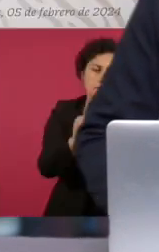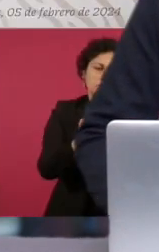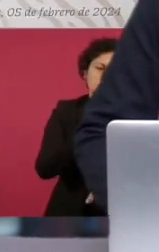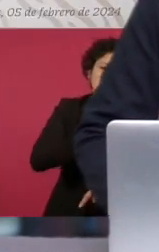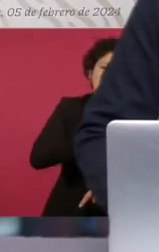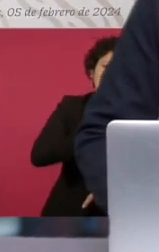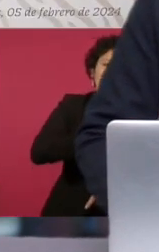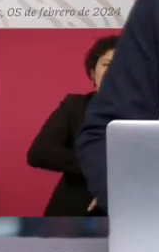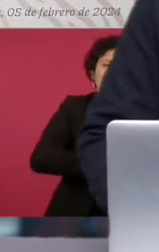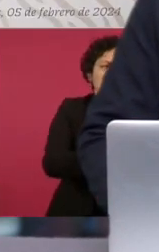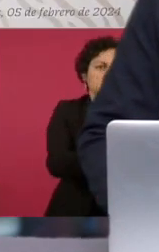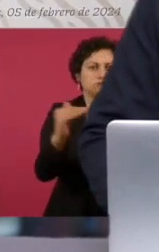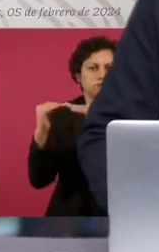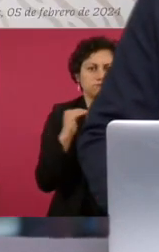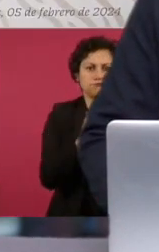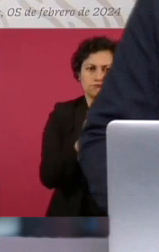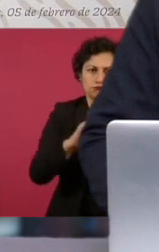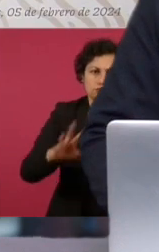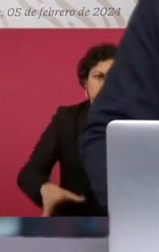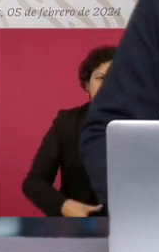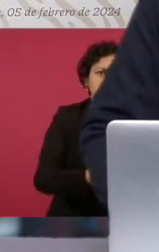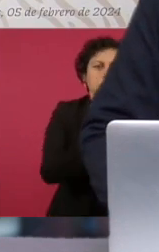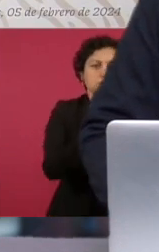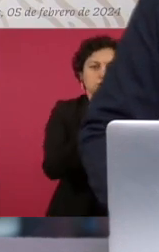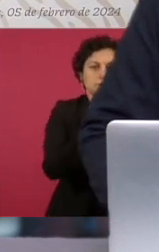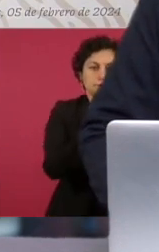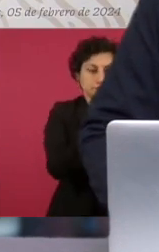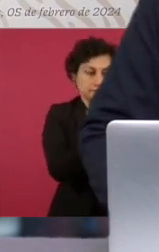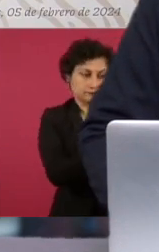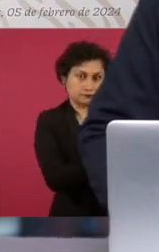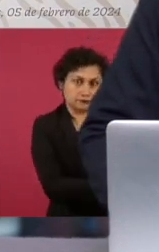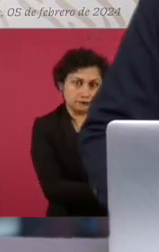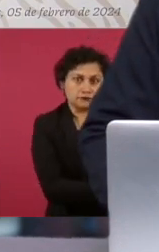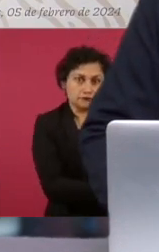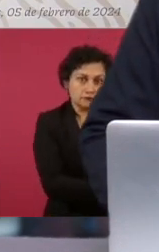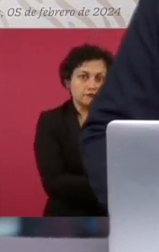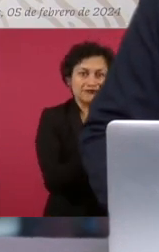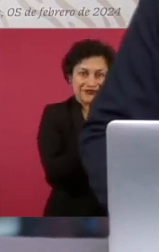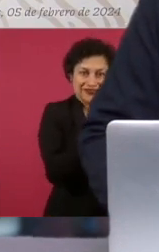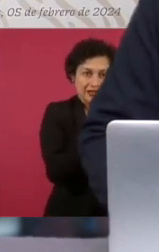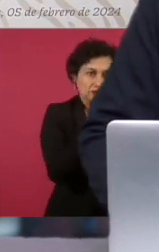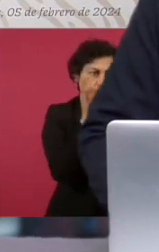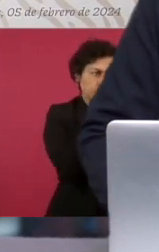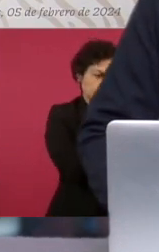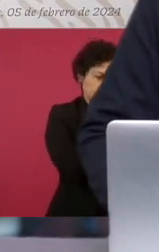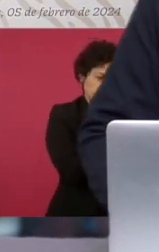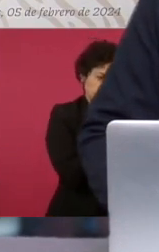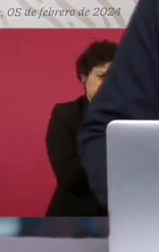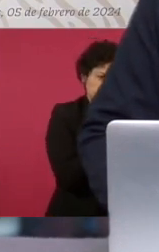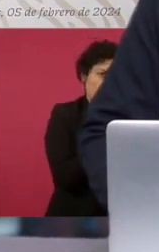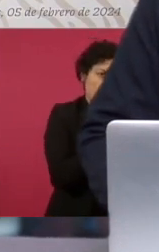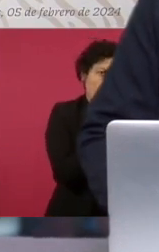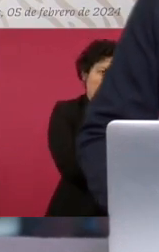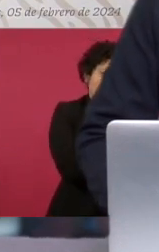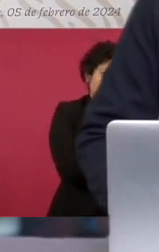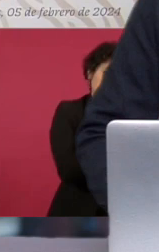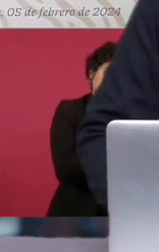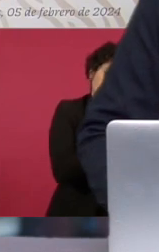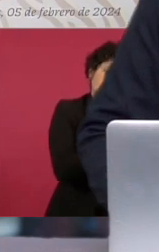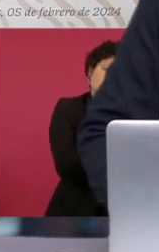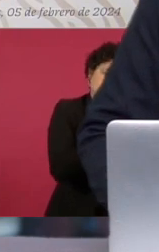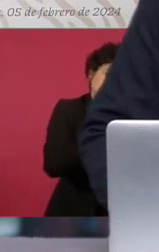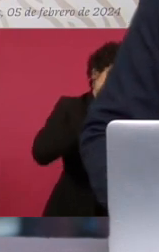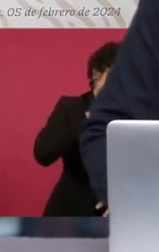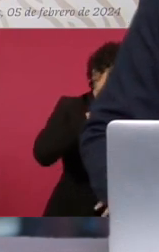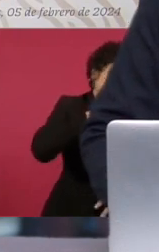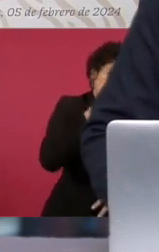necesarios para aprobar 18 de estas iniciativas el presidente de México las dio a conocer como parte de una línea a